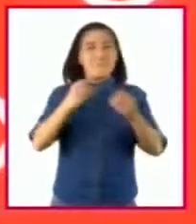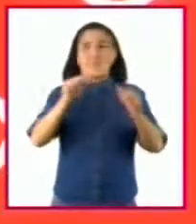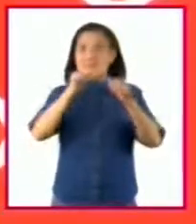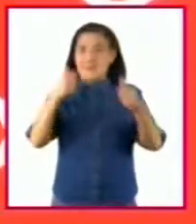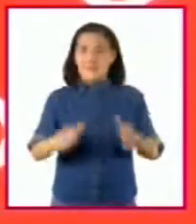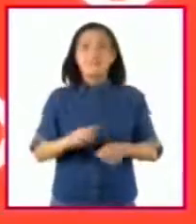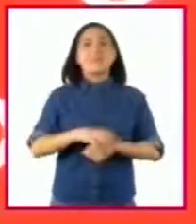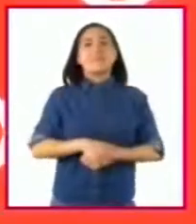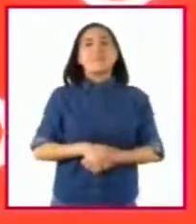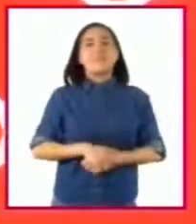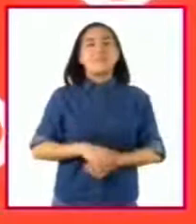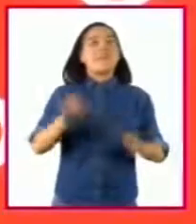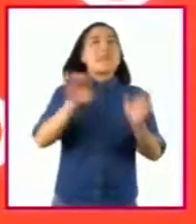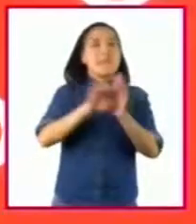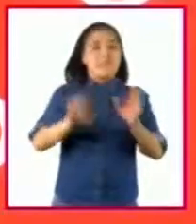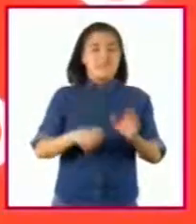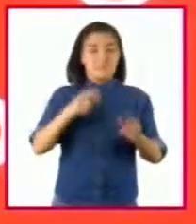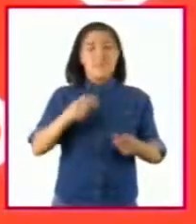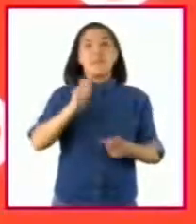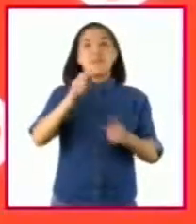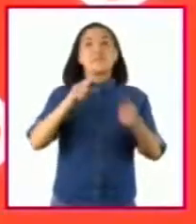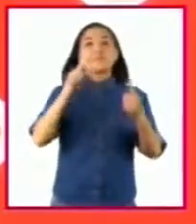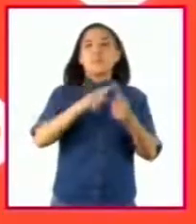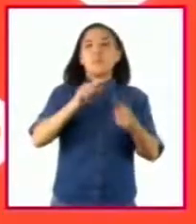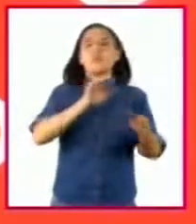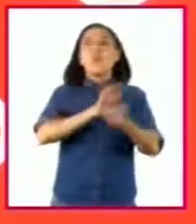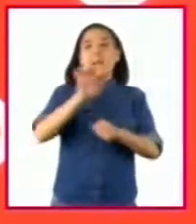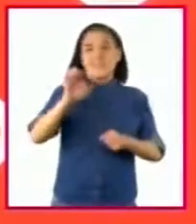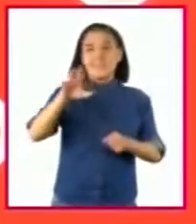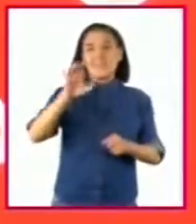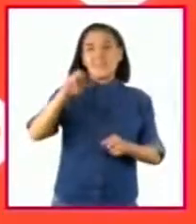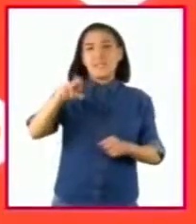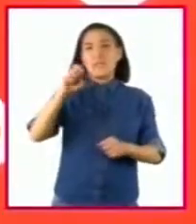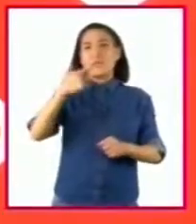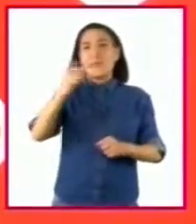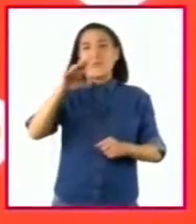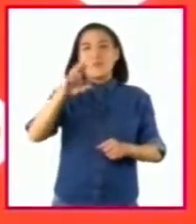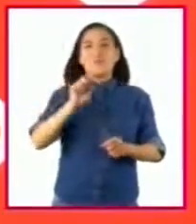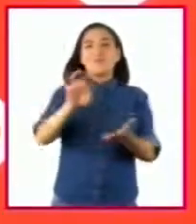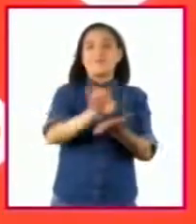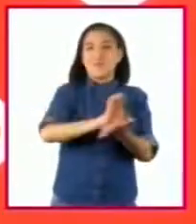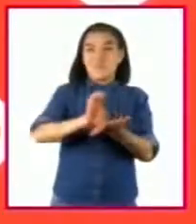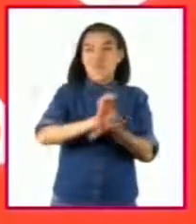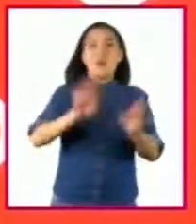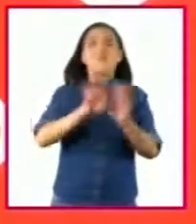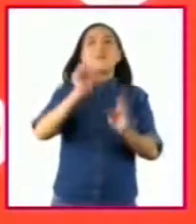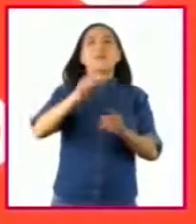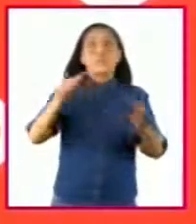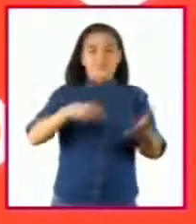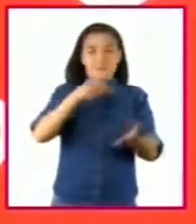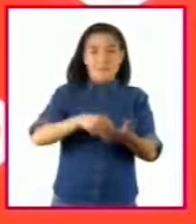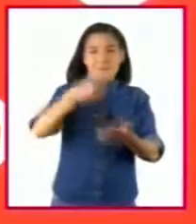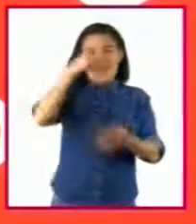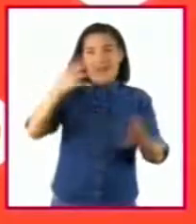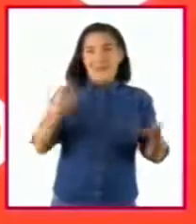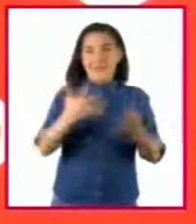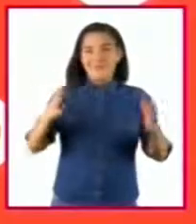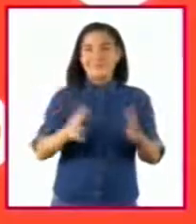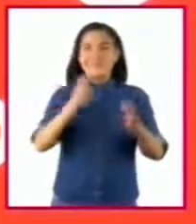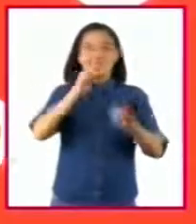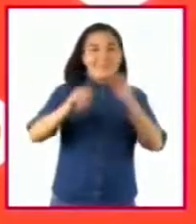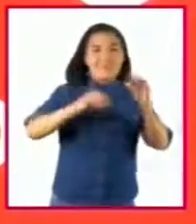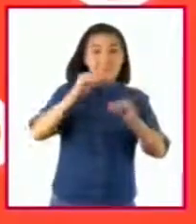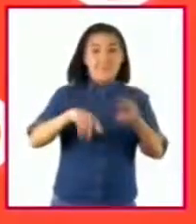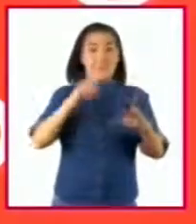Por ejemplo, escenógrafo, que diseña los espacios donde ocurre la acción. O vestuarista, que gracias a